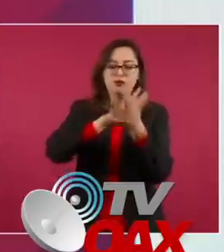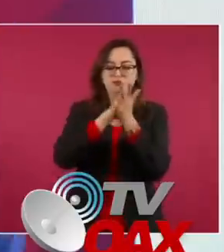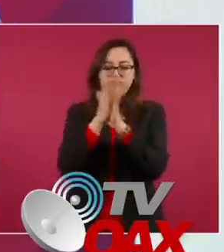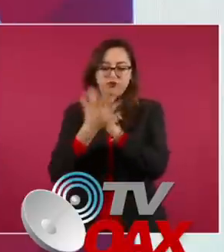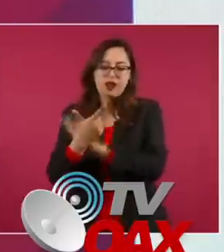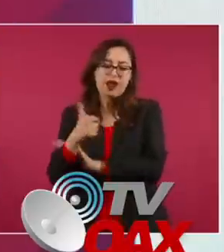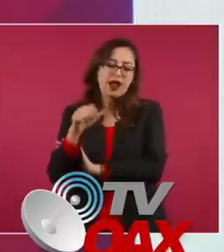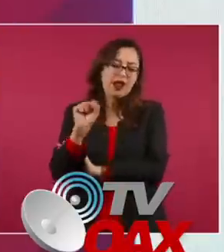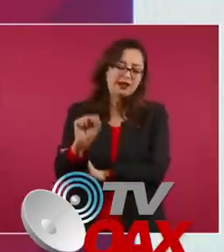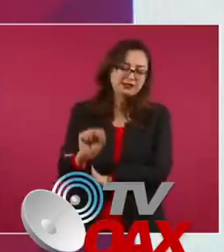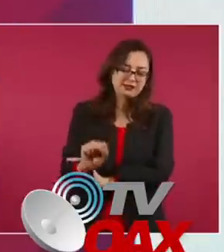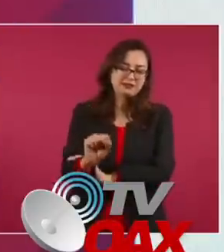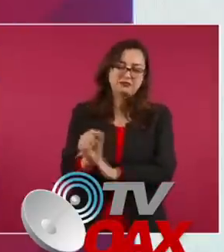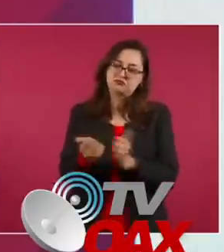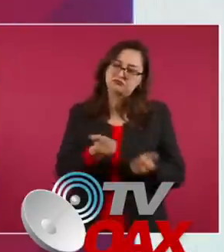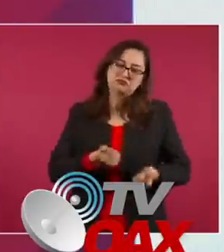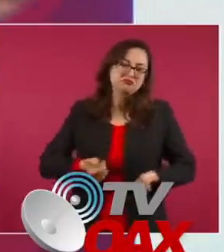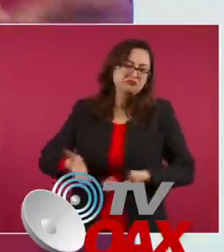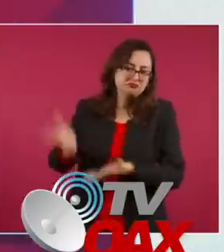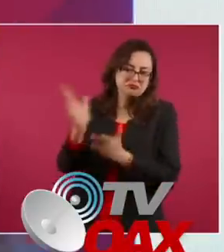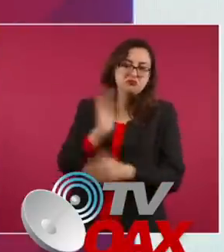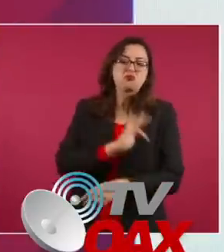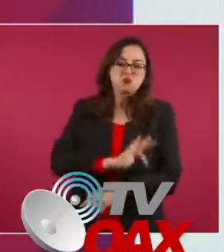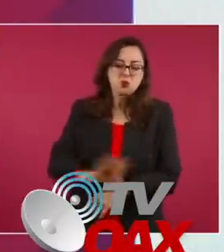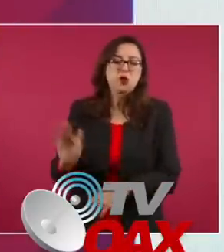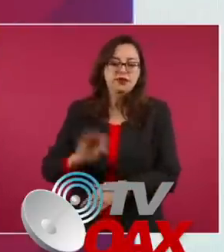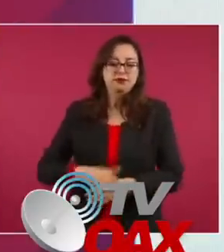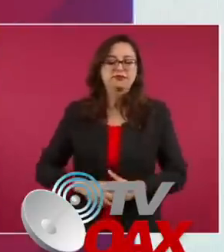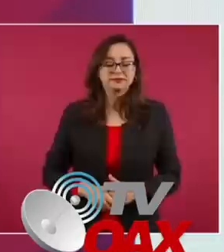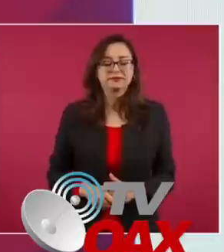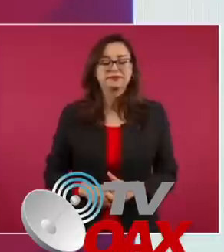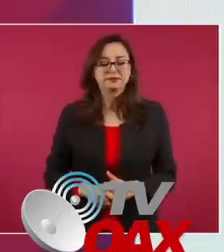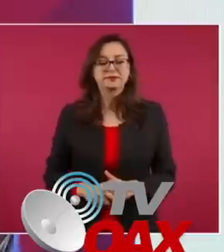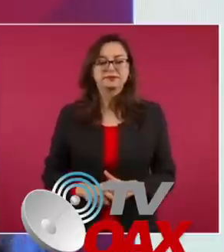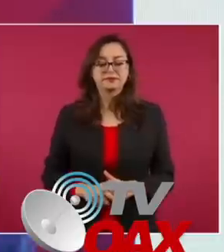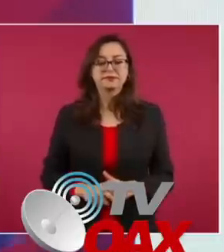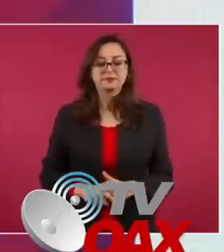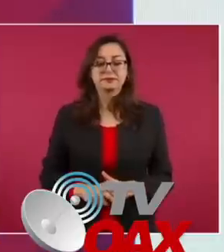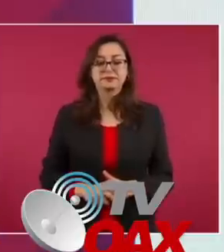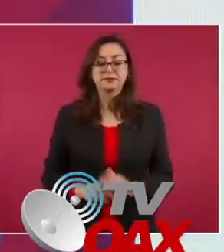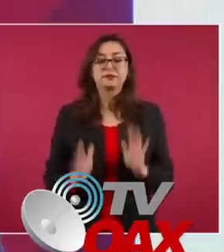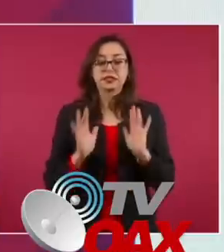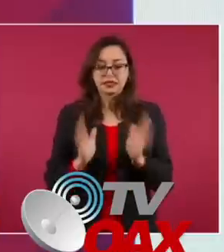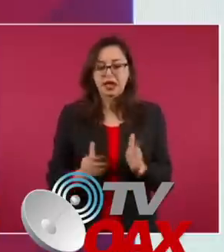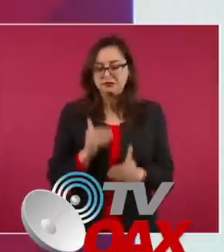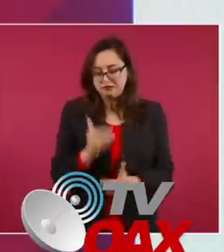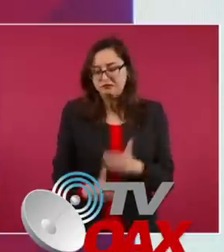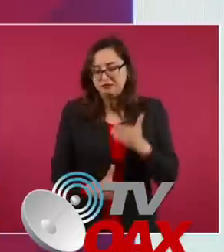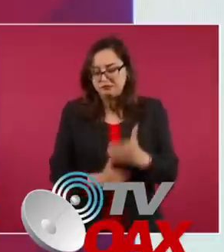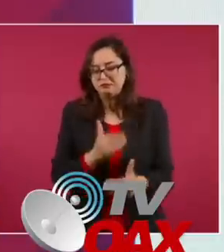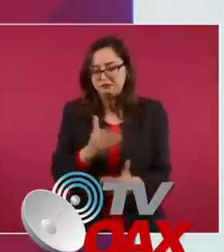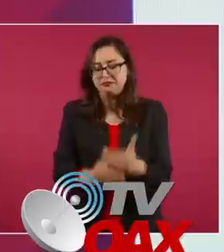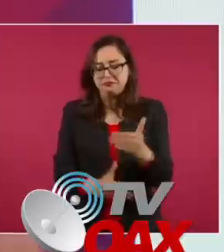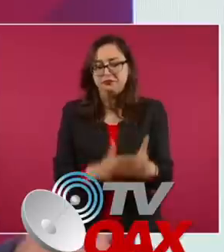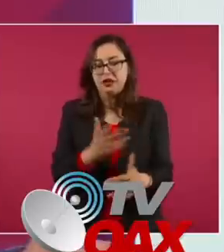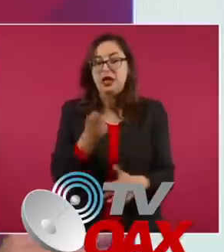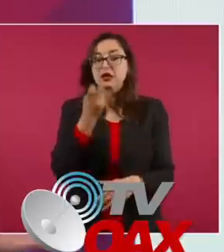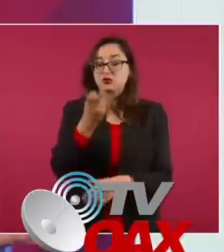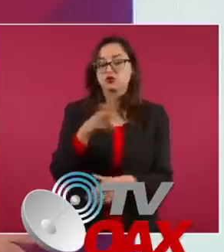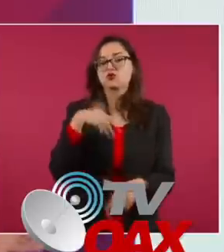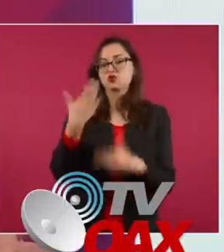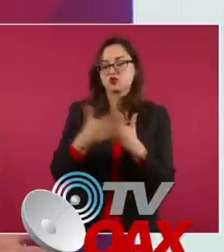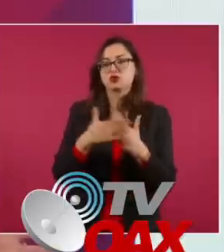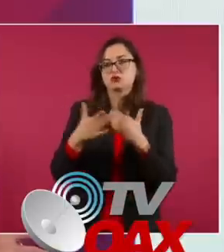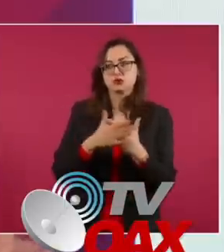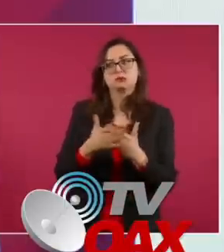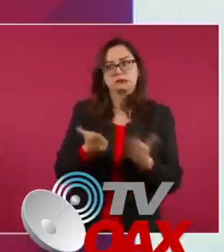en el puerto donde hay ductos. O sea, ya se ha avanzado en eso. De todas maneras,